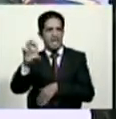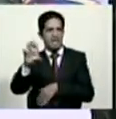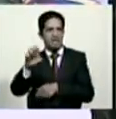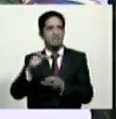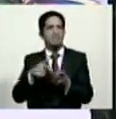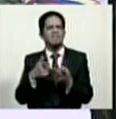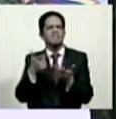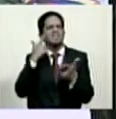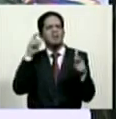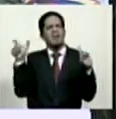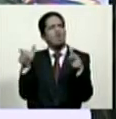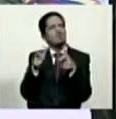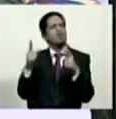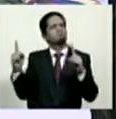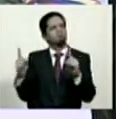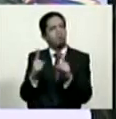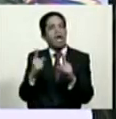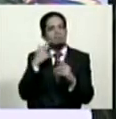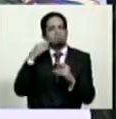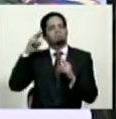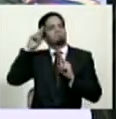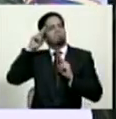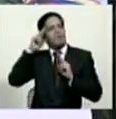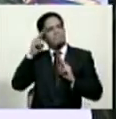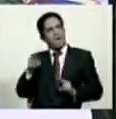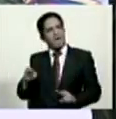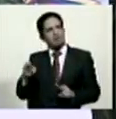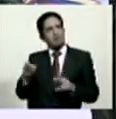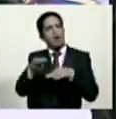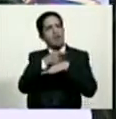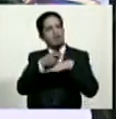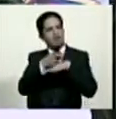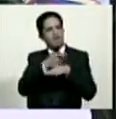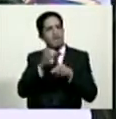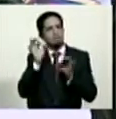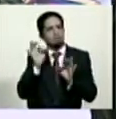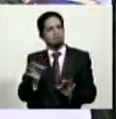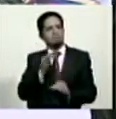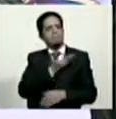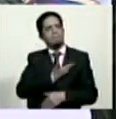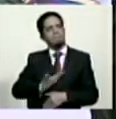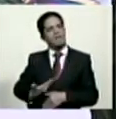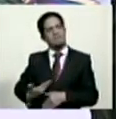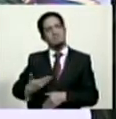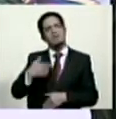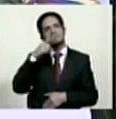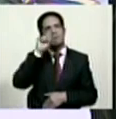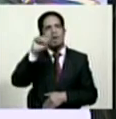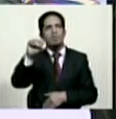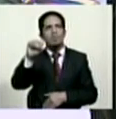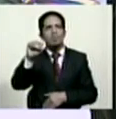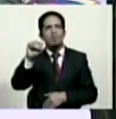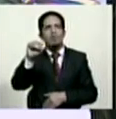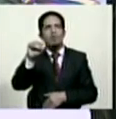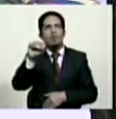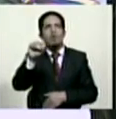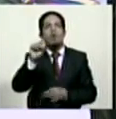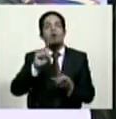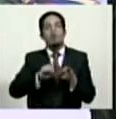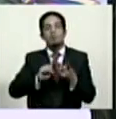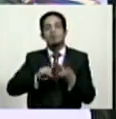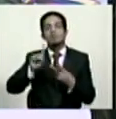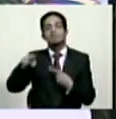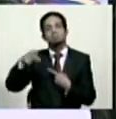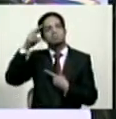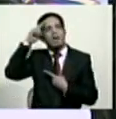en el marco del absoluto respeto al gobierno constitucional del presidente Nicolás Maduro, de absoluto respeto